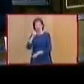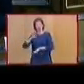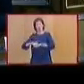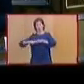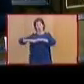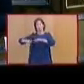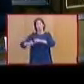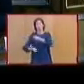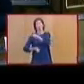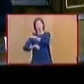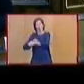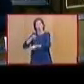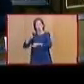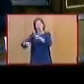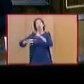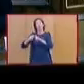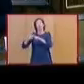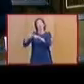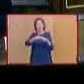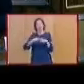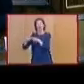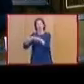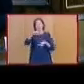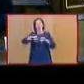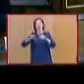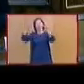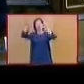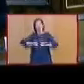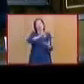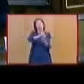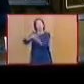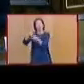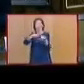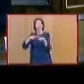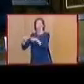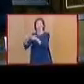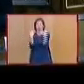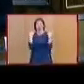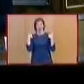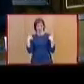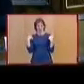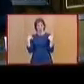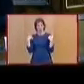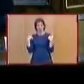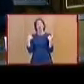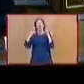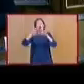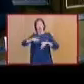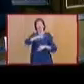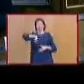sino un reparto equitativo de las cargas de la crisis económica. Para llegar a acuerdos en estas materias, los nacionalistas canarios